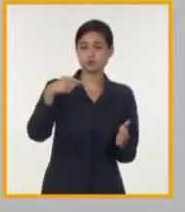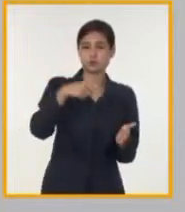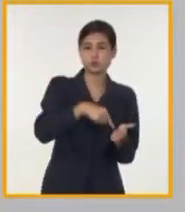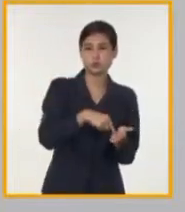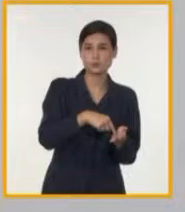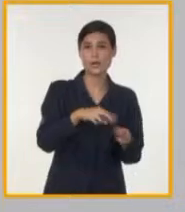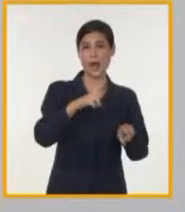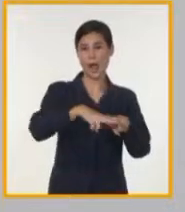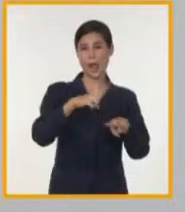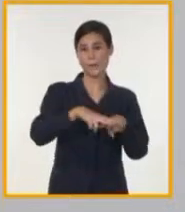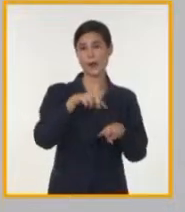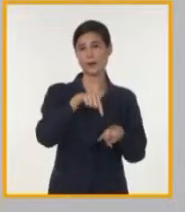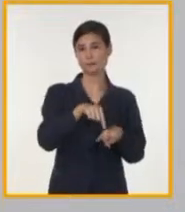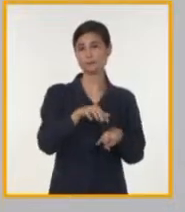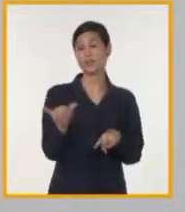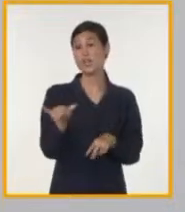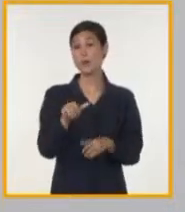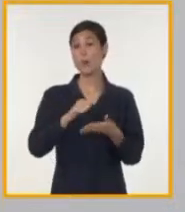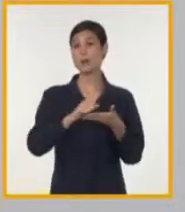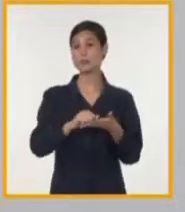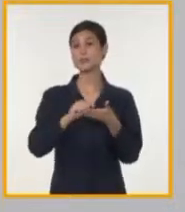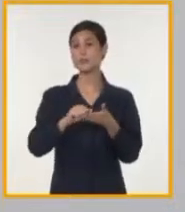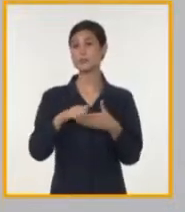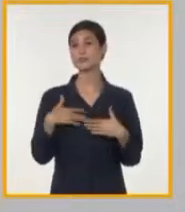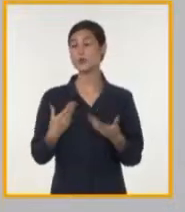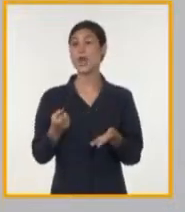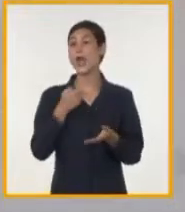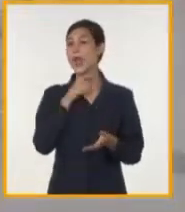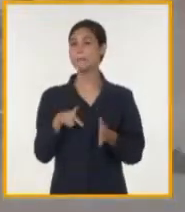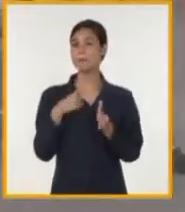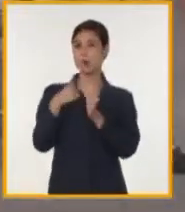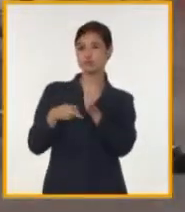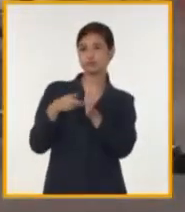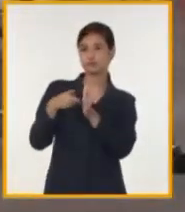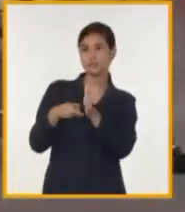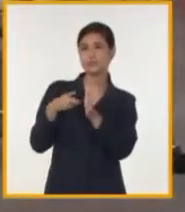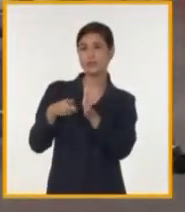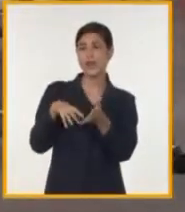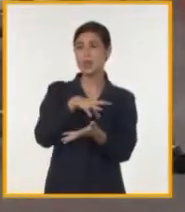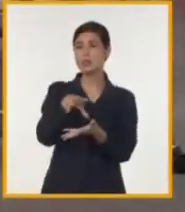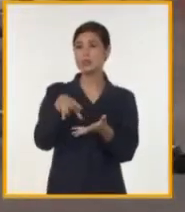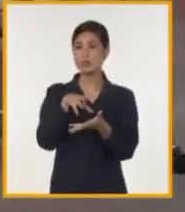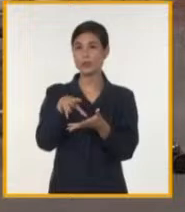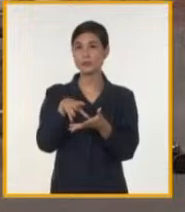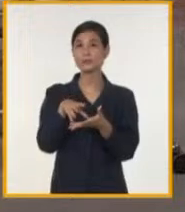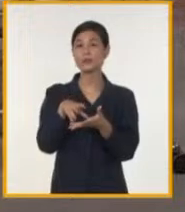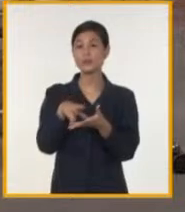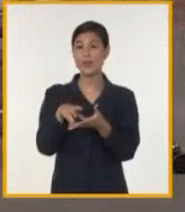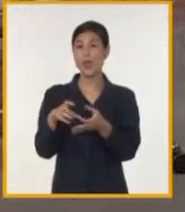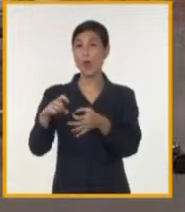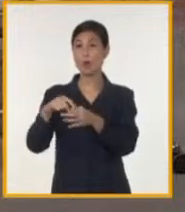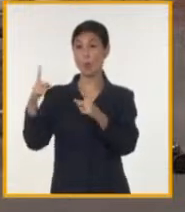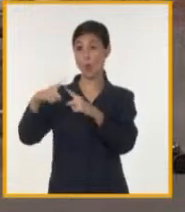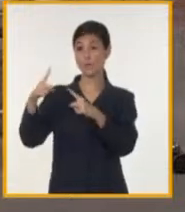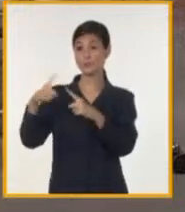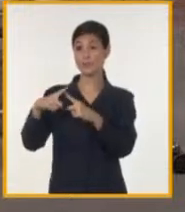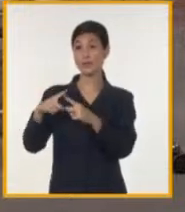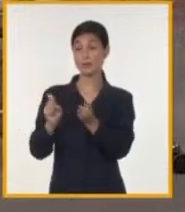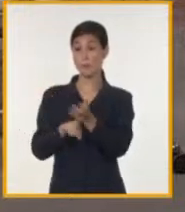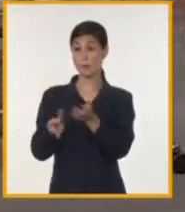Gerona. Y el servicio intermodal que se realiza en el tren, sobre todo en el tren de Manzanillo y en el tren de Guantánamo, cuando arriban a